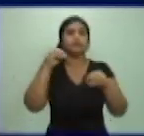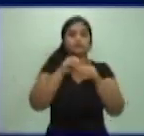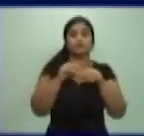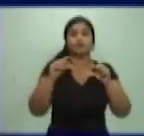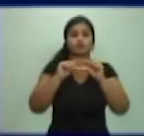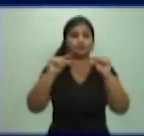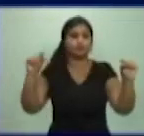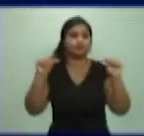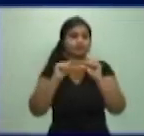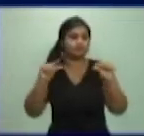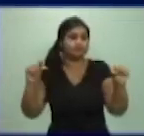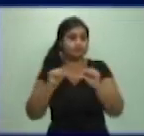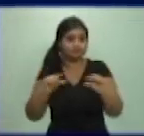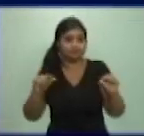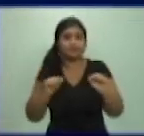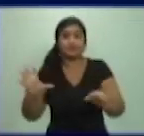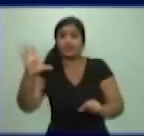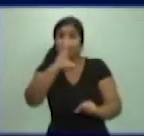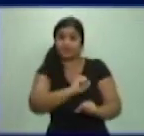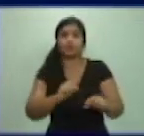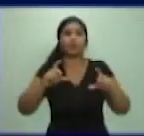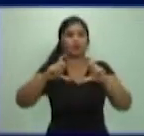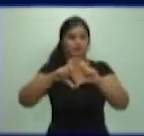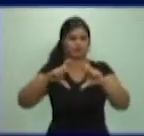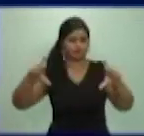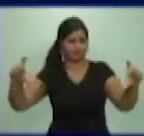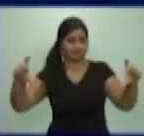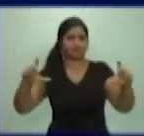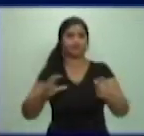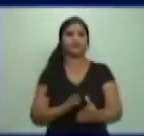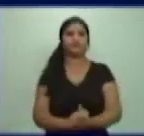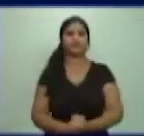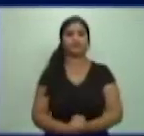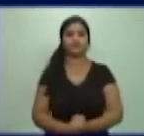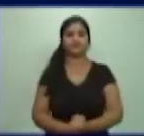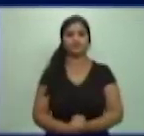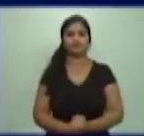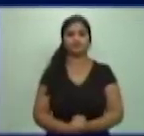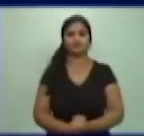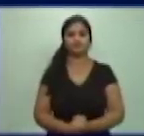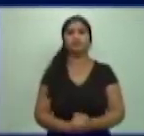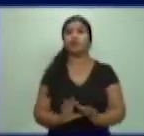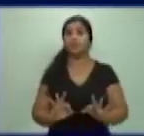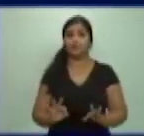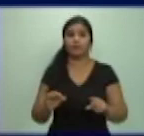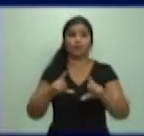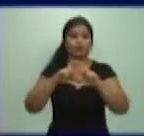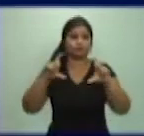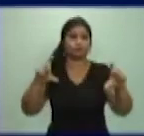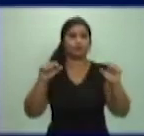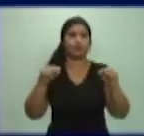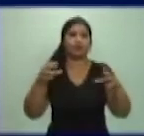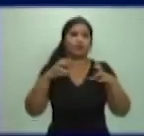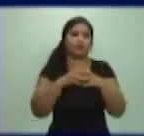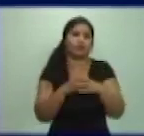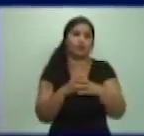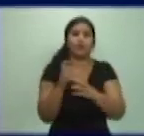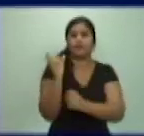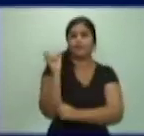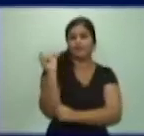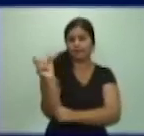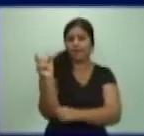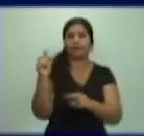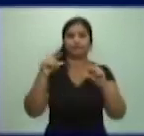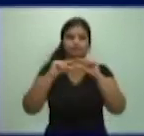lenguaje en un texto acabado, expresados de forma coherente en todo este grupo de oraciones, de palabras, de sintagma, donde se expresan juicios,